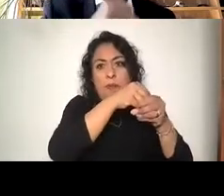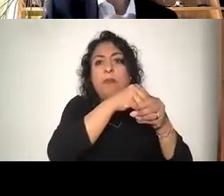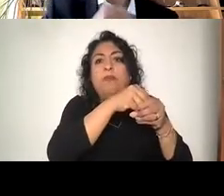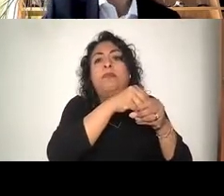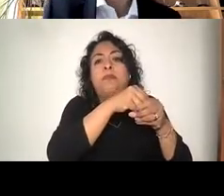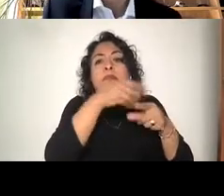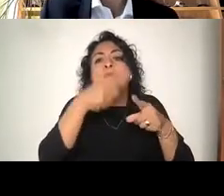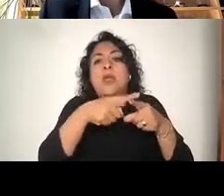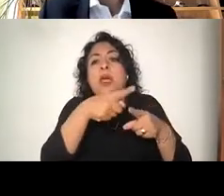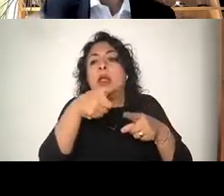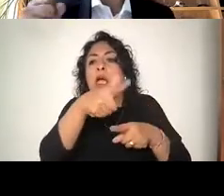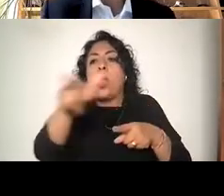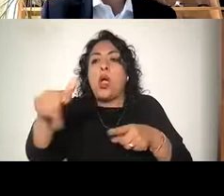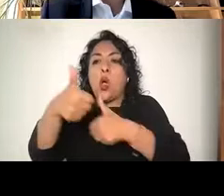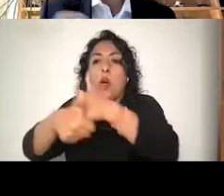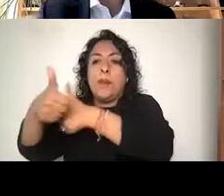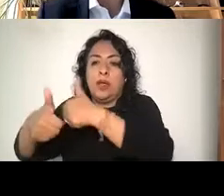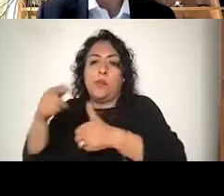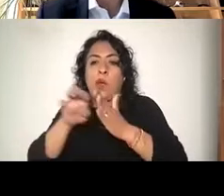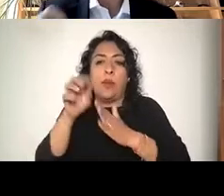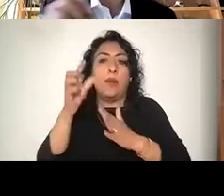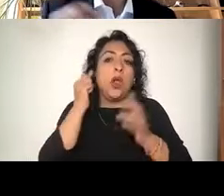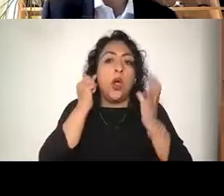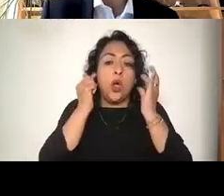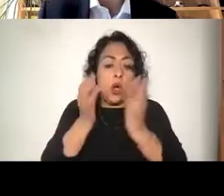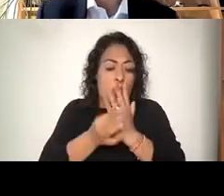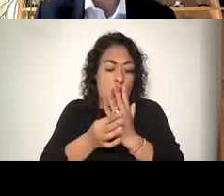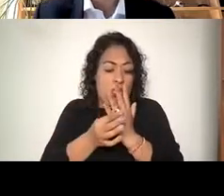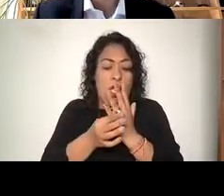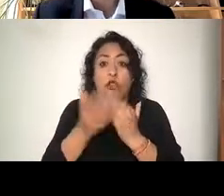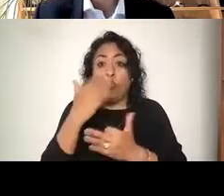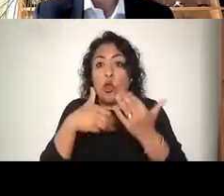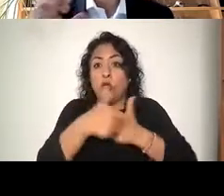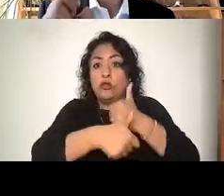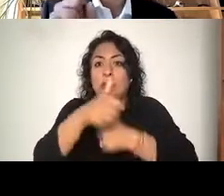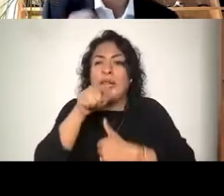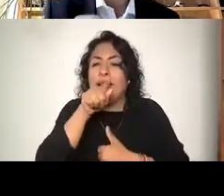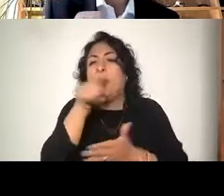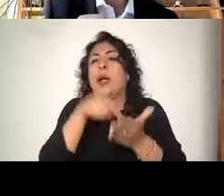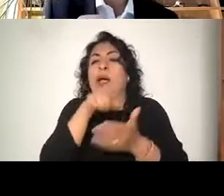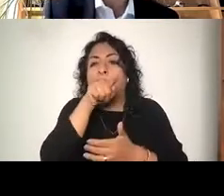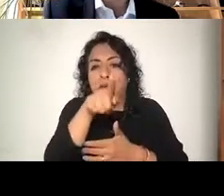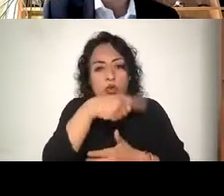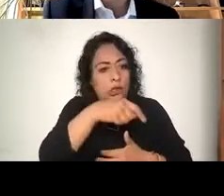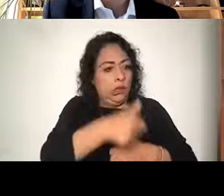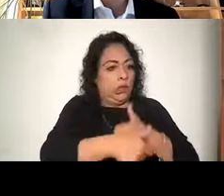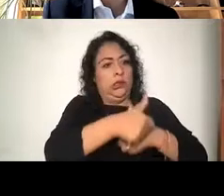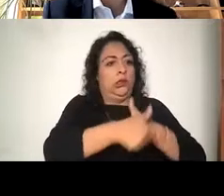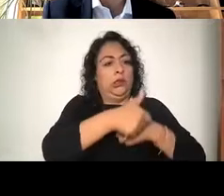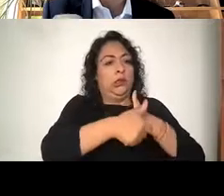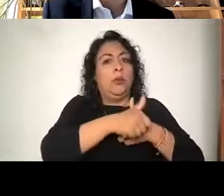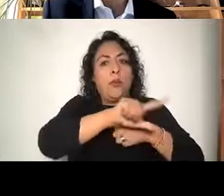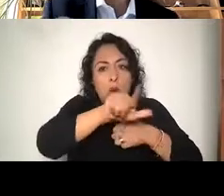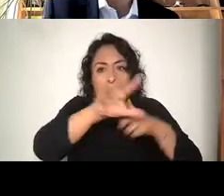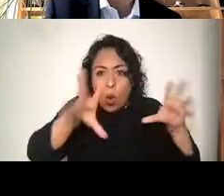los competidores. Los joyeros de Jalisco, todos compiten entre sí, pero todos se agrupan